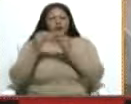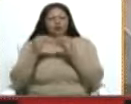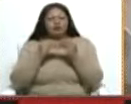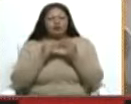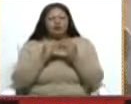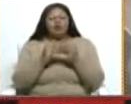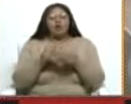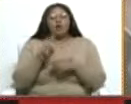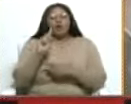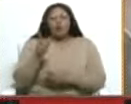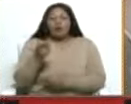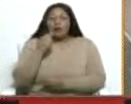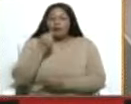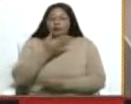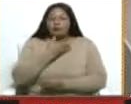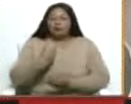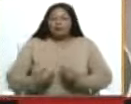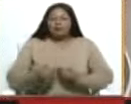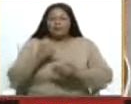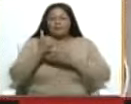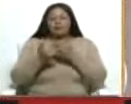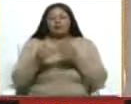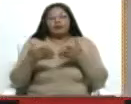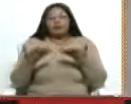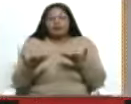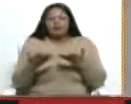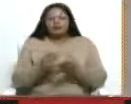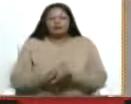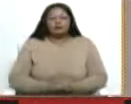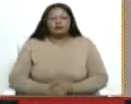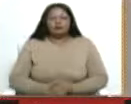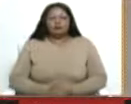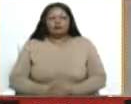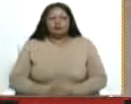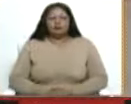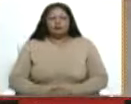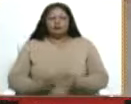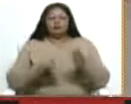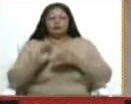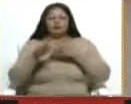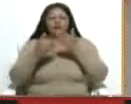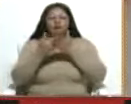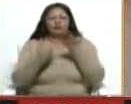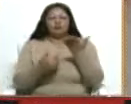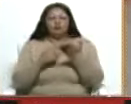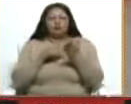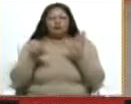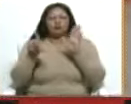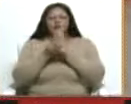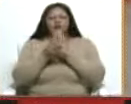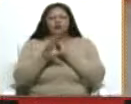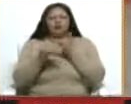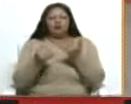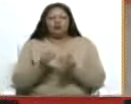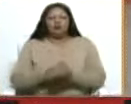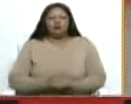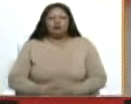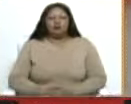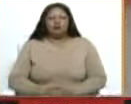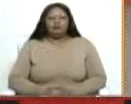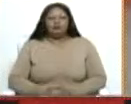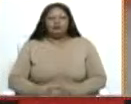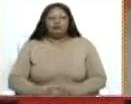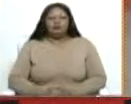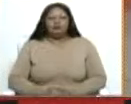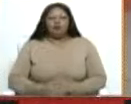dijo el presidente en el programa es que se van a proponer reformas de la ley de cultura